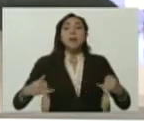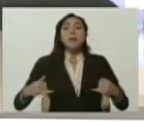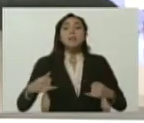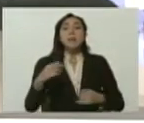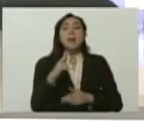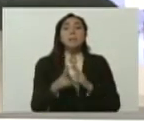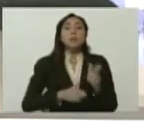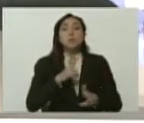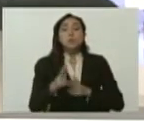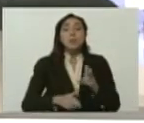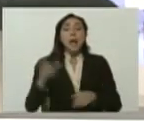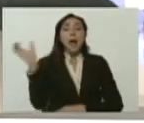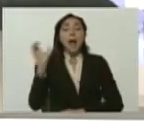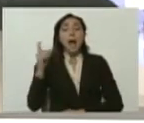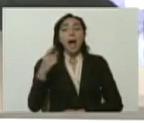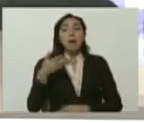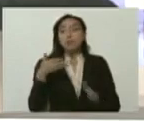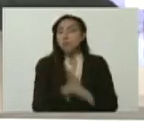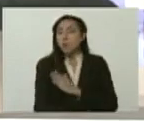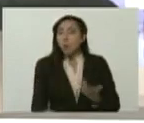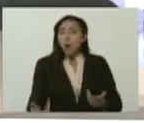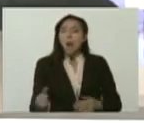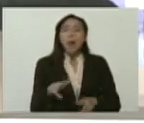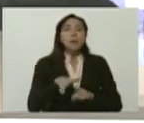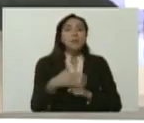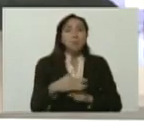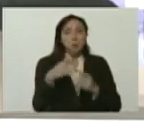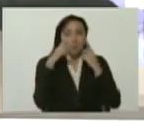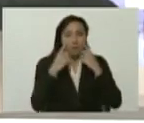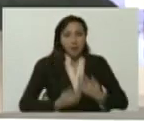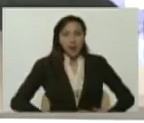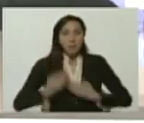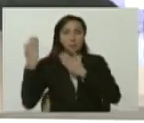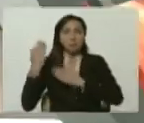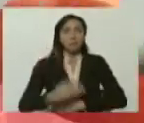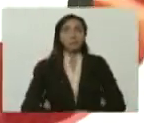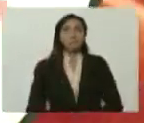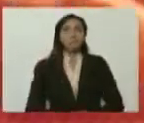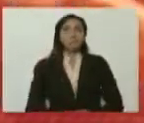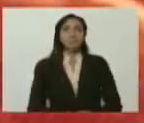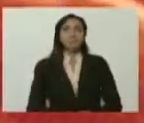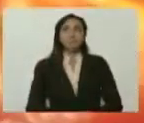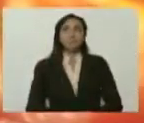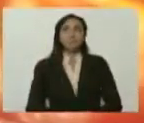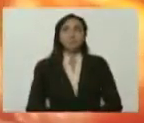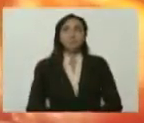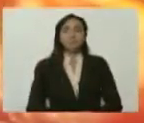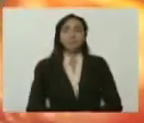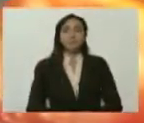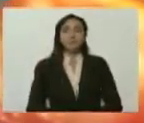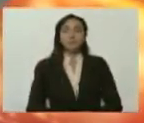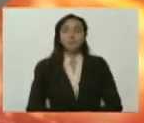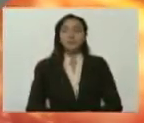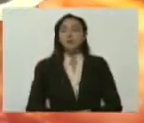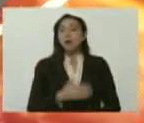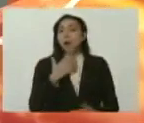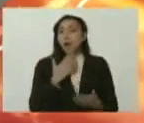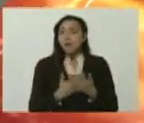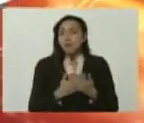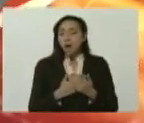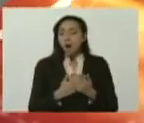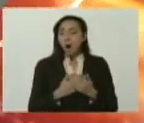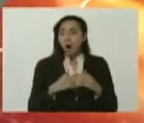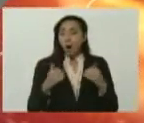que se genera el día de hoy en el sistema. Adelante, buenos días, estamos con usted, lo escuchamos. Bueno, muchas gracias. En la mañana del día de